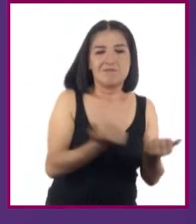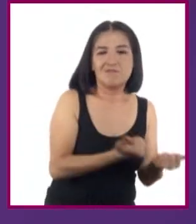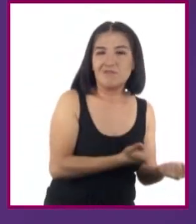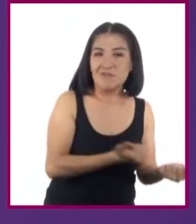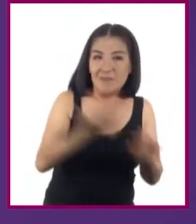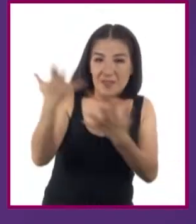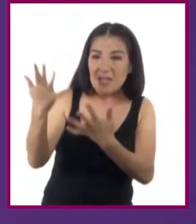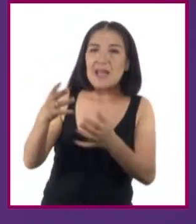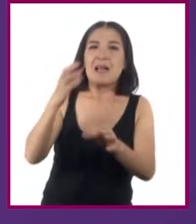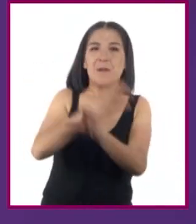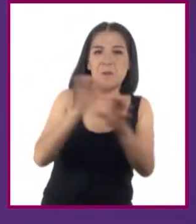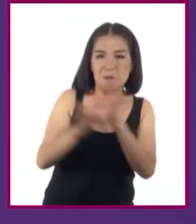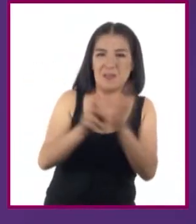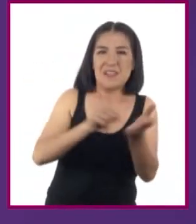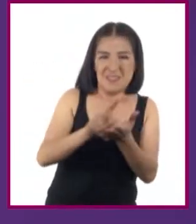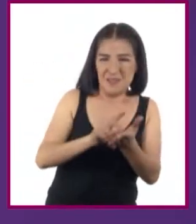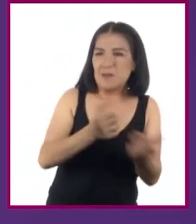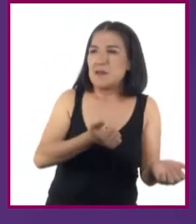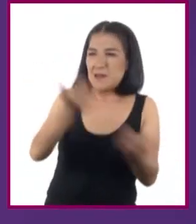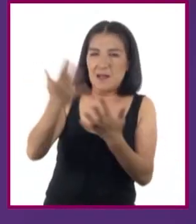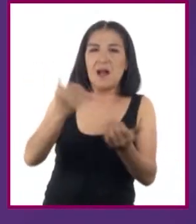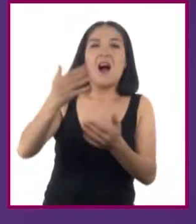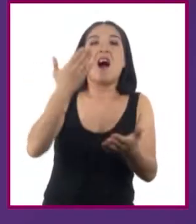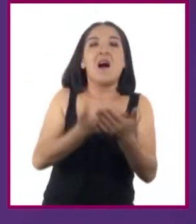lugar de consumo alto. Hay una gran